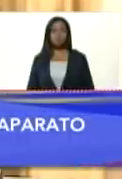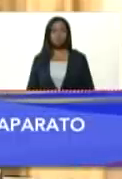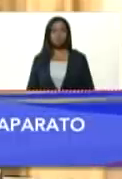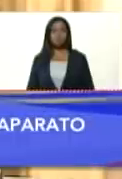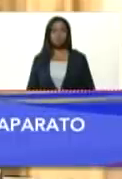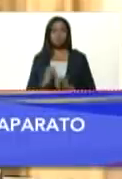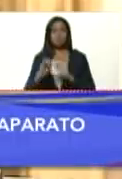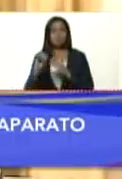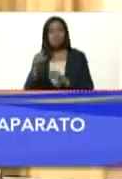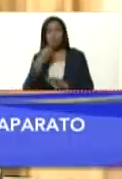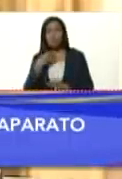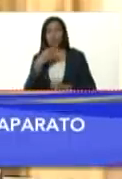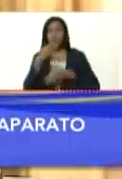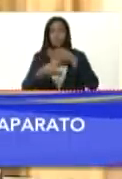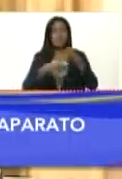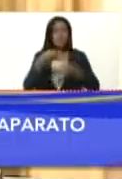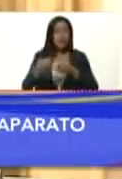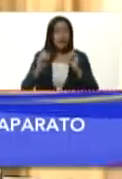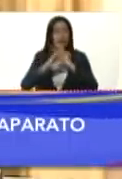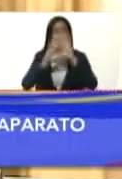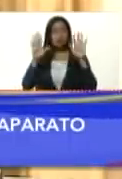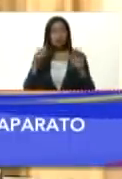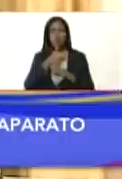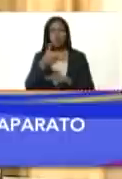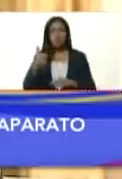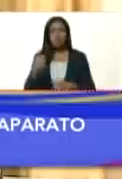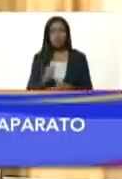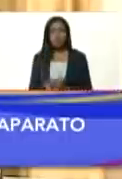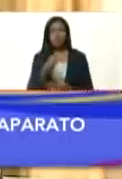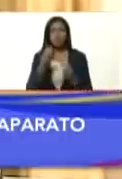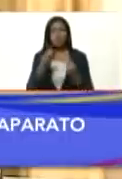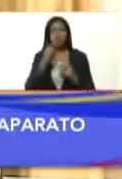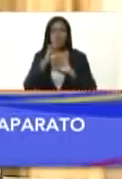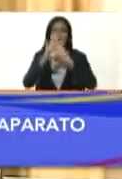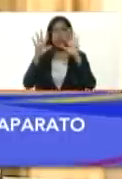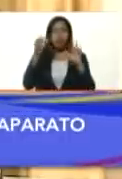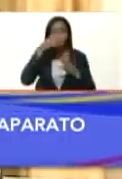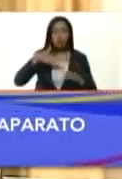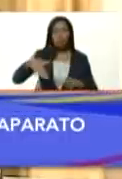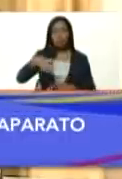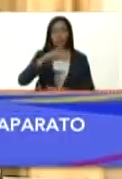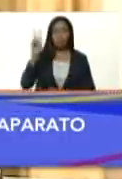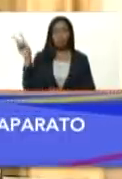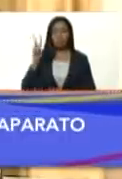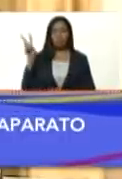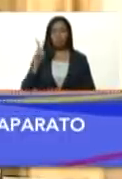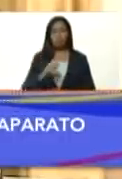Por eso es bueno hablarle claro, muy claro a la población venezolana,